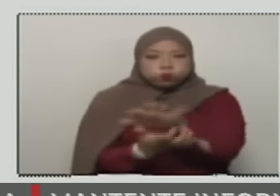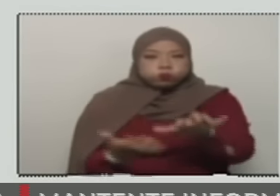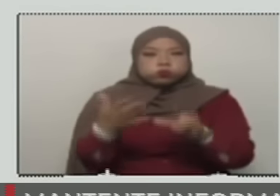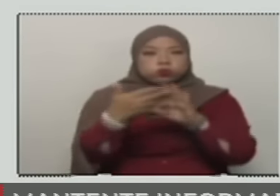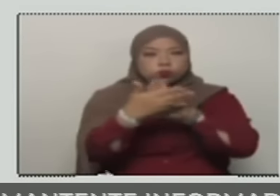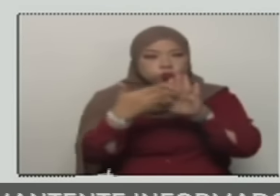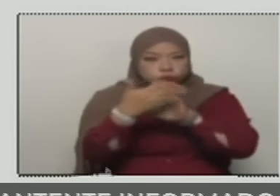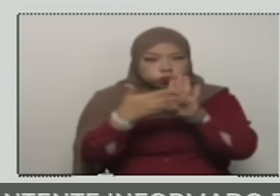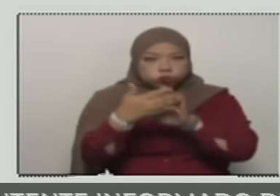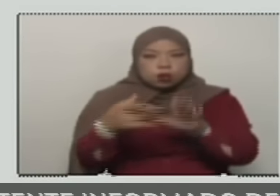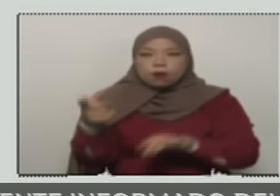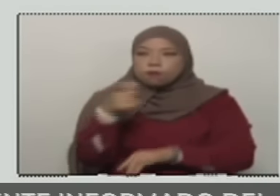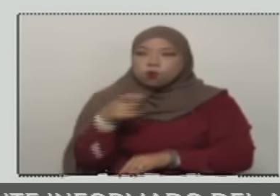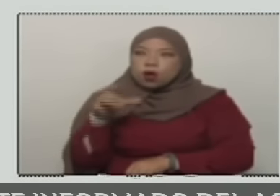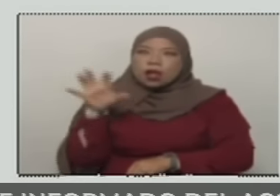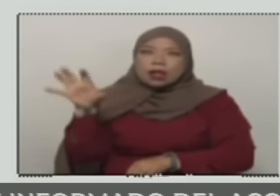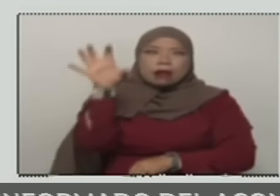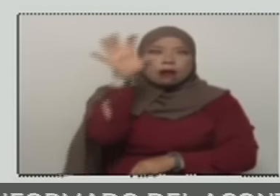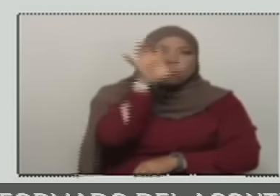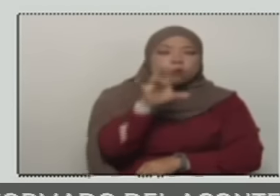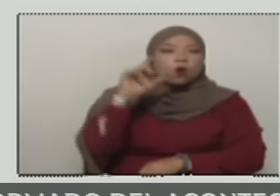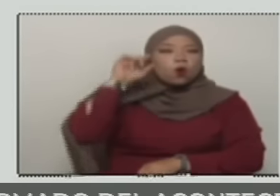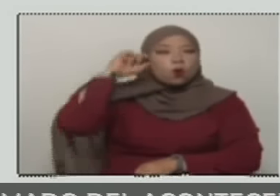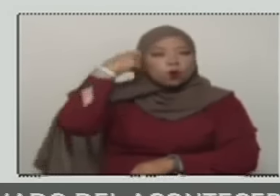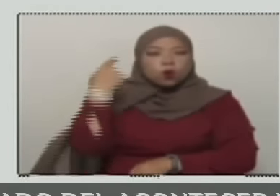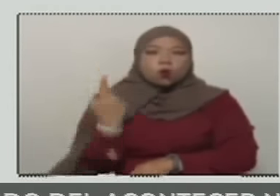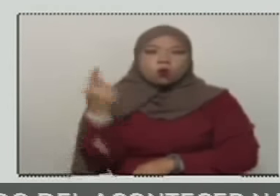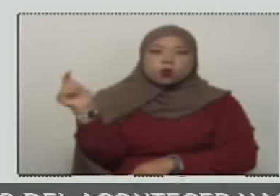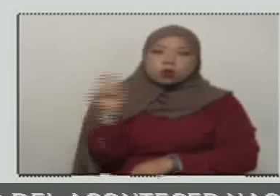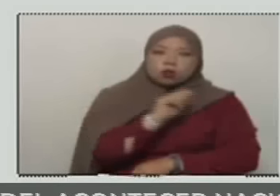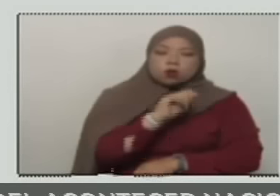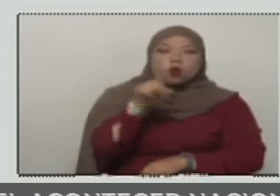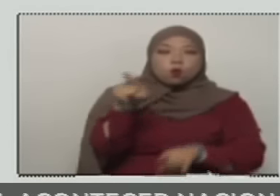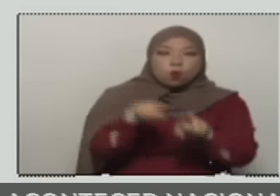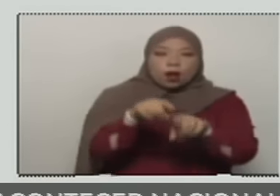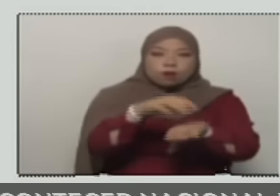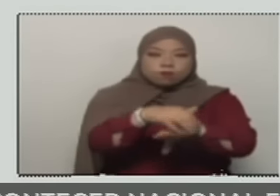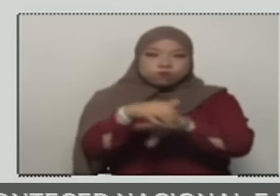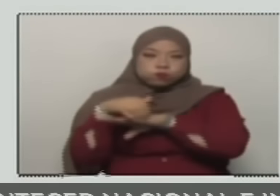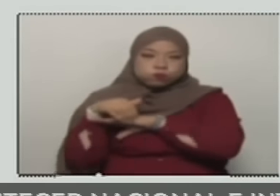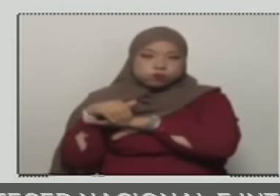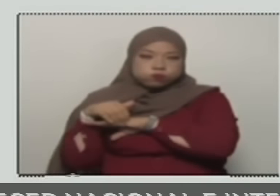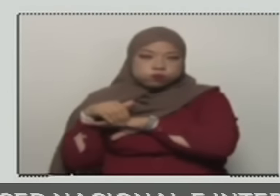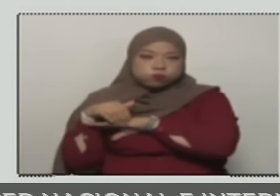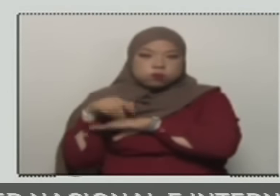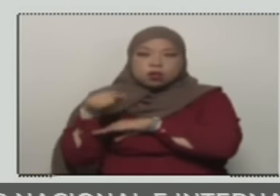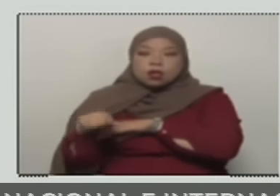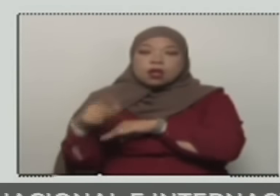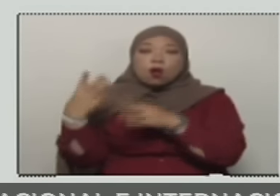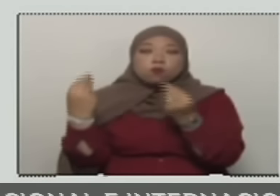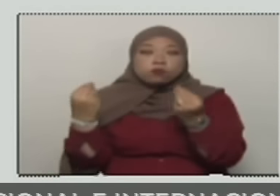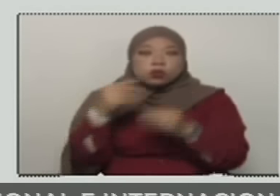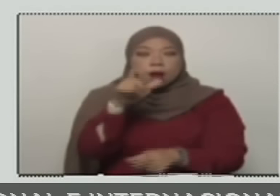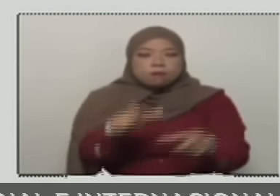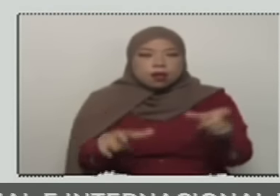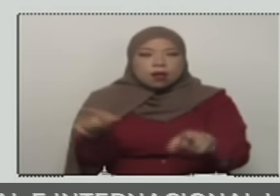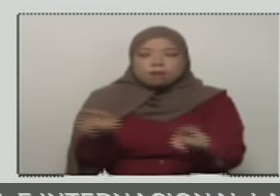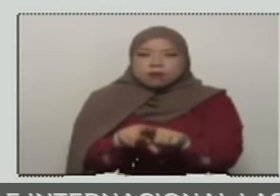escenarios en otros países y recordemos lo que ocurrió hace un mes en el Reino Unido en donde hubo escenarios de calles con las